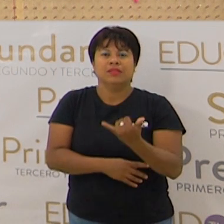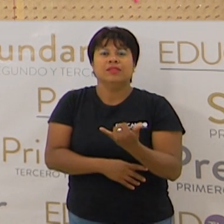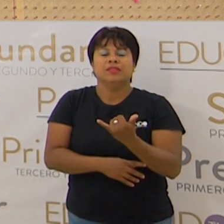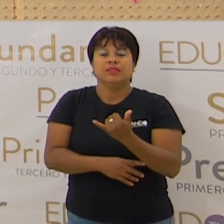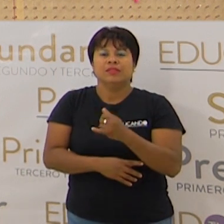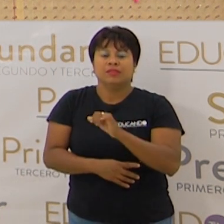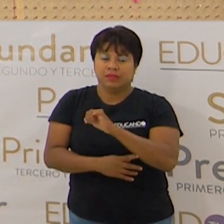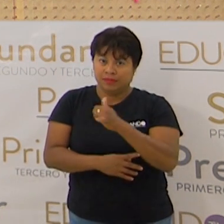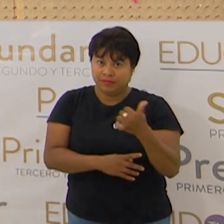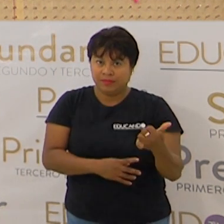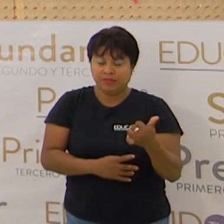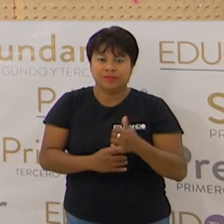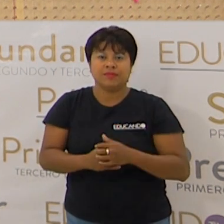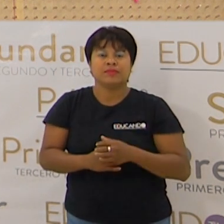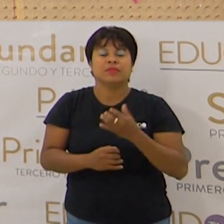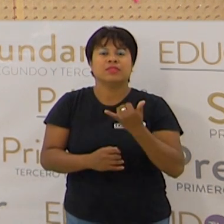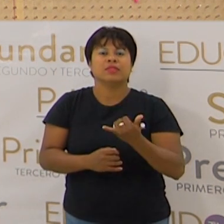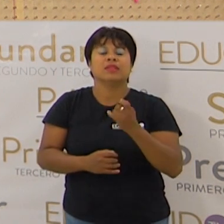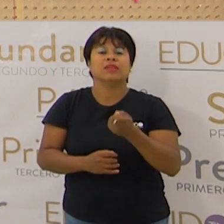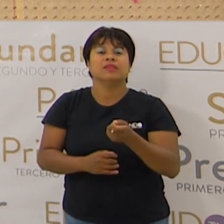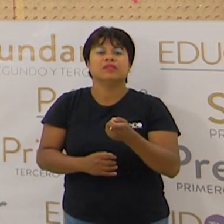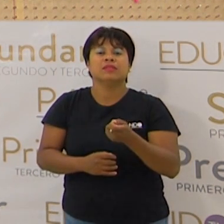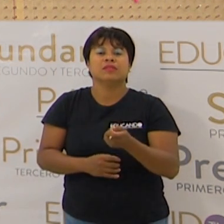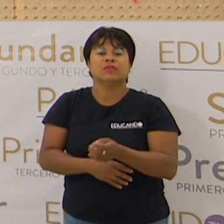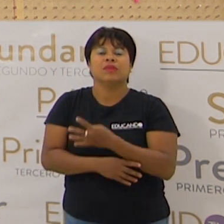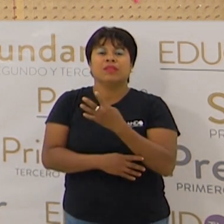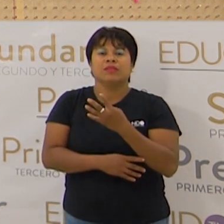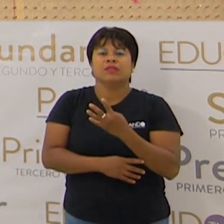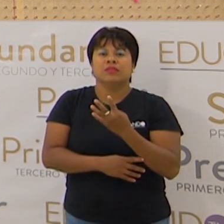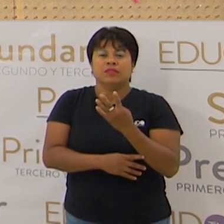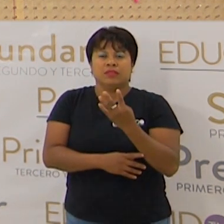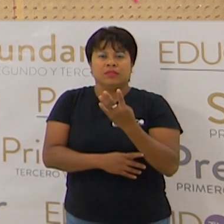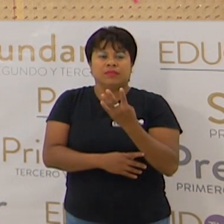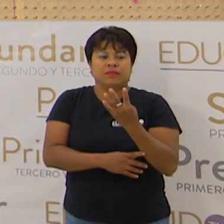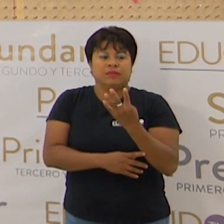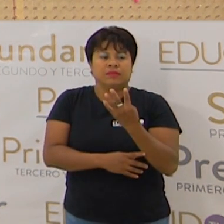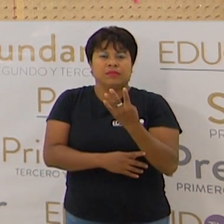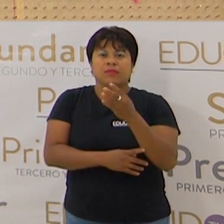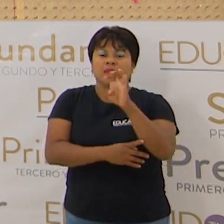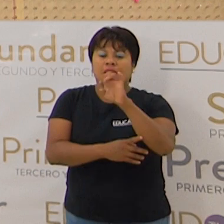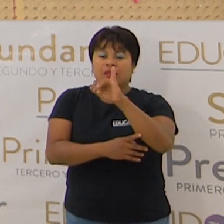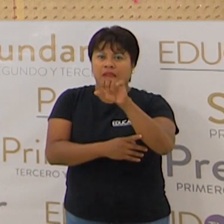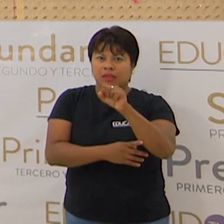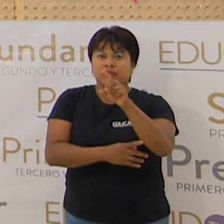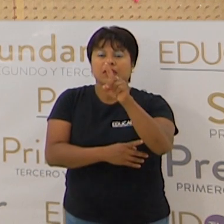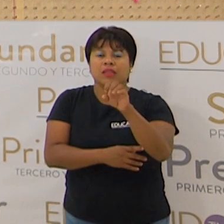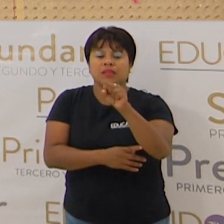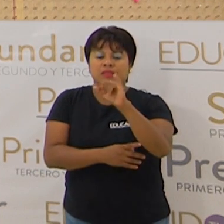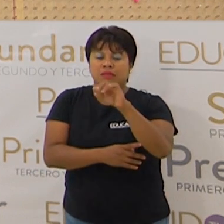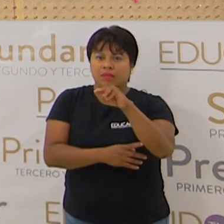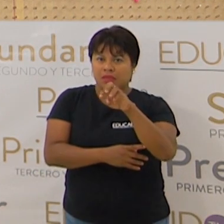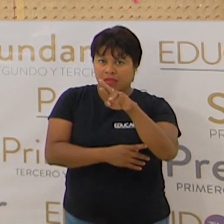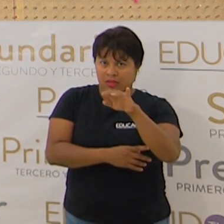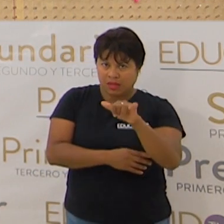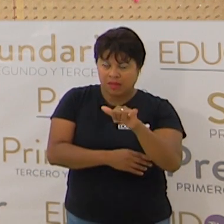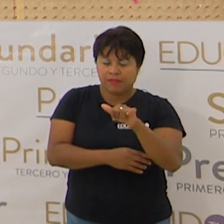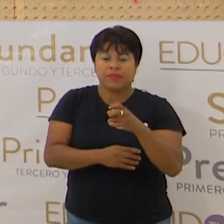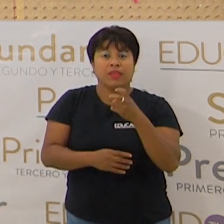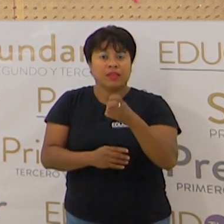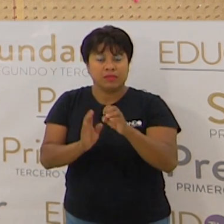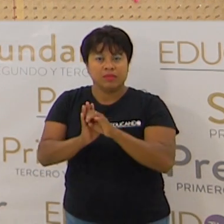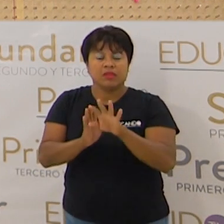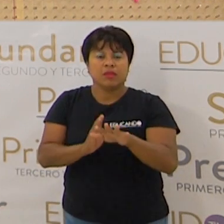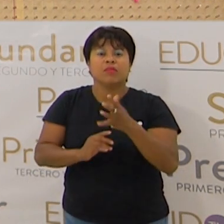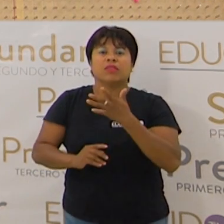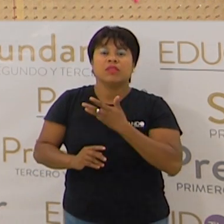y vamos con otro y serían 4 ejes de simetría. Es